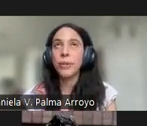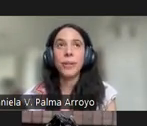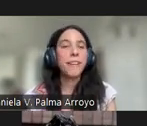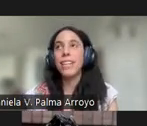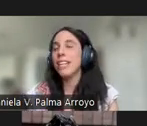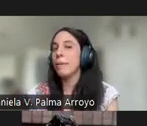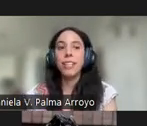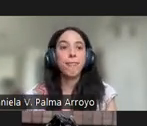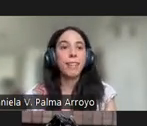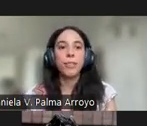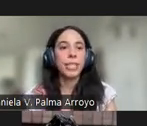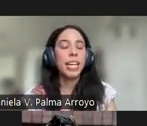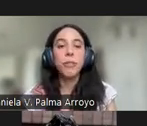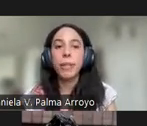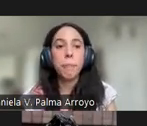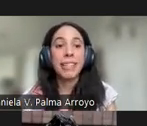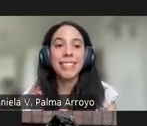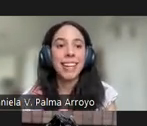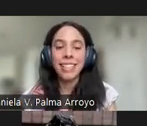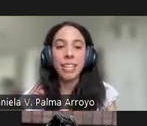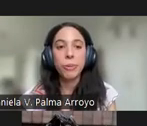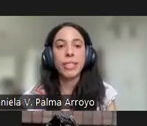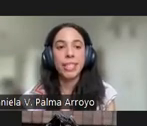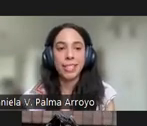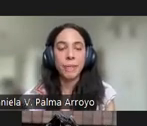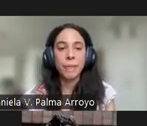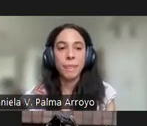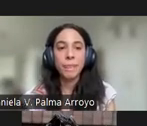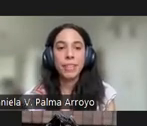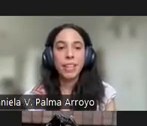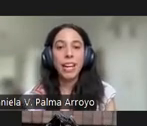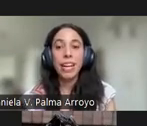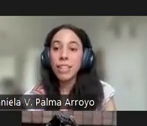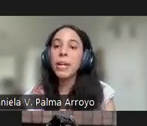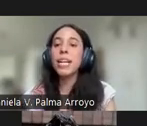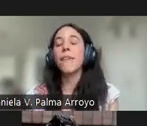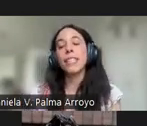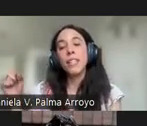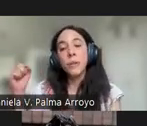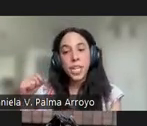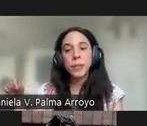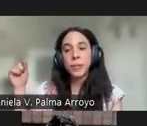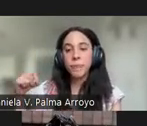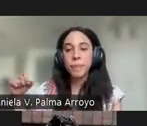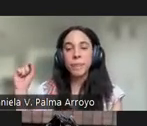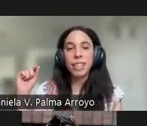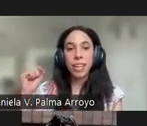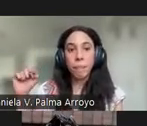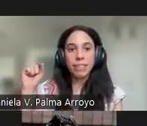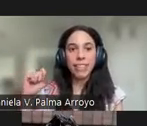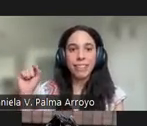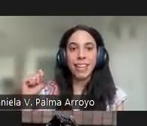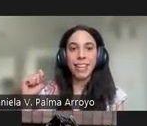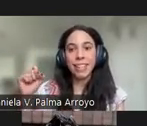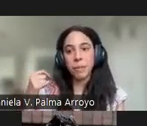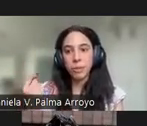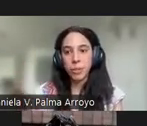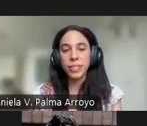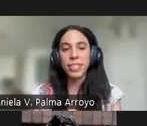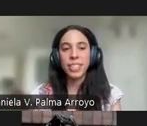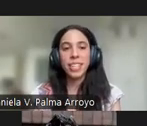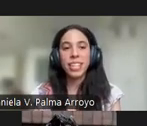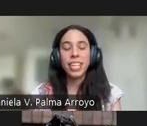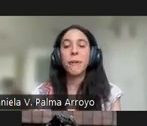que les dio la vida para reflexionar o para pensar esa injusticia. A ese lugar le van a hacer un icono que represente